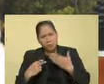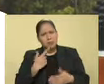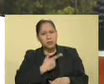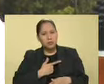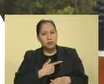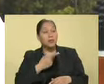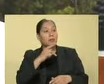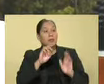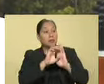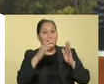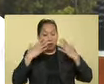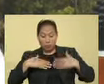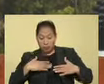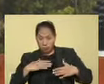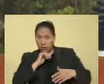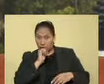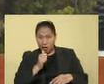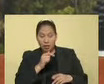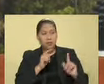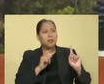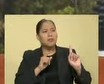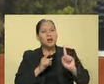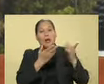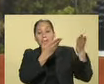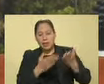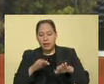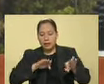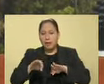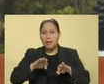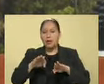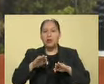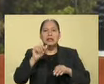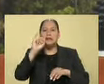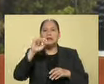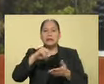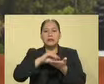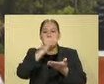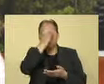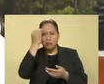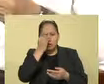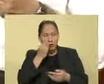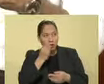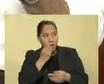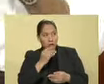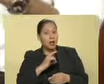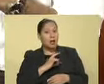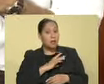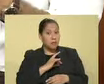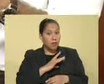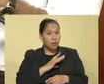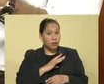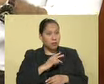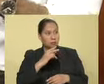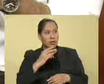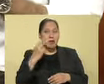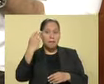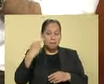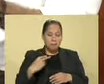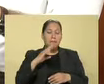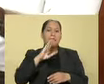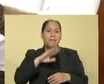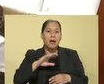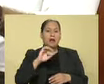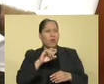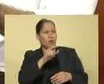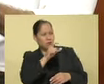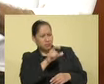no sales arreglada y te presentas en el programa sin maquillaje, entonces hay miedo a la imagen, a la pérdida de